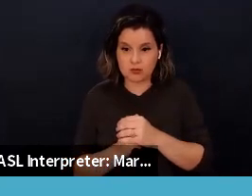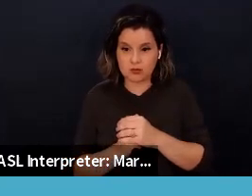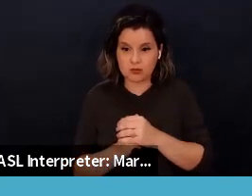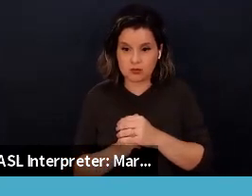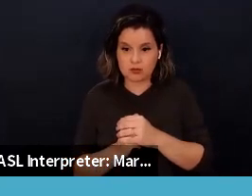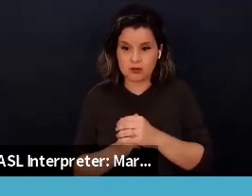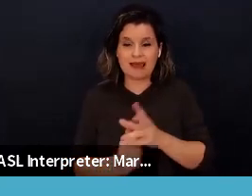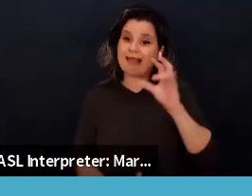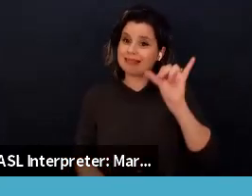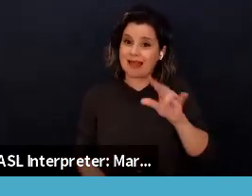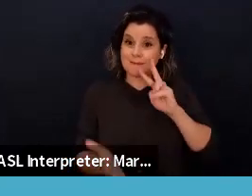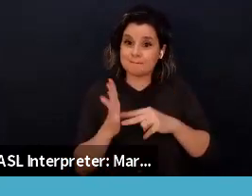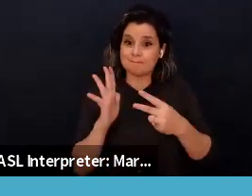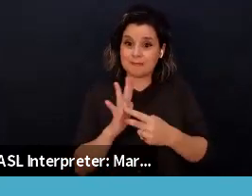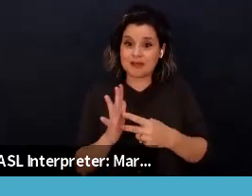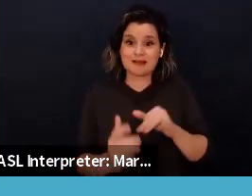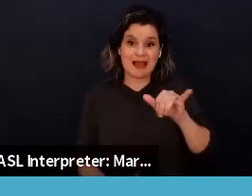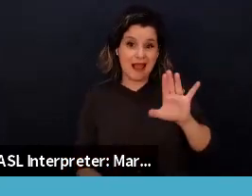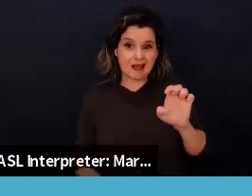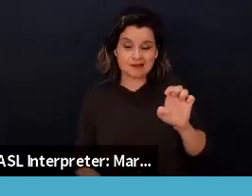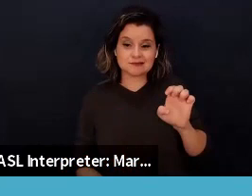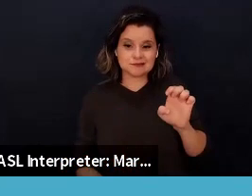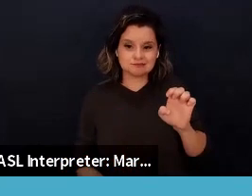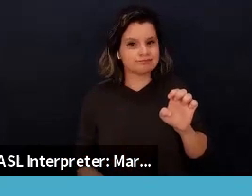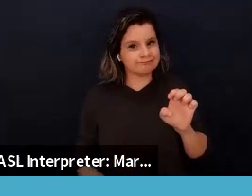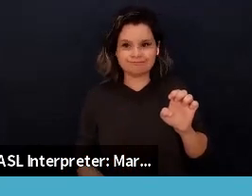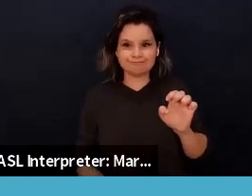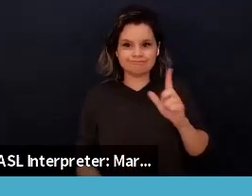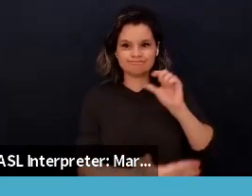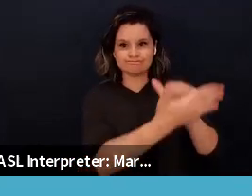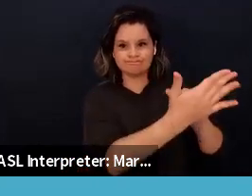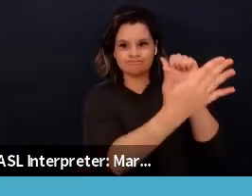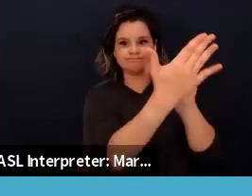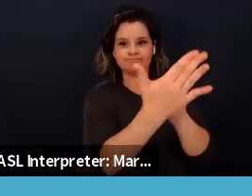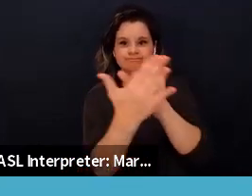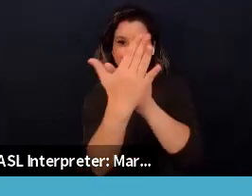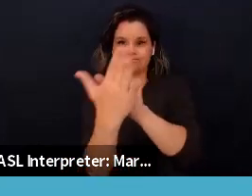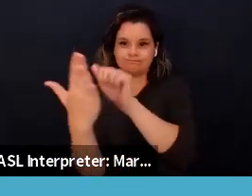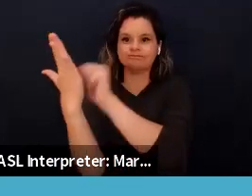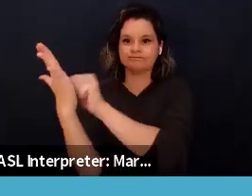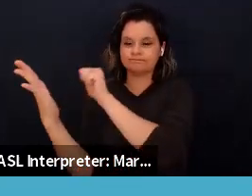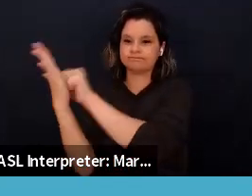Y eso quiere decir que ICE está yendo a las casas de personas, buscando a la